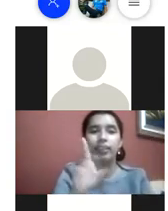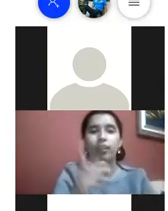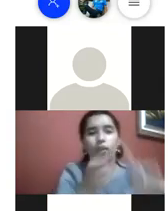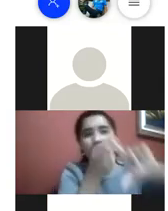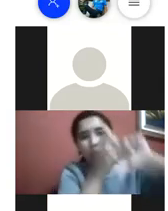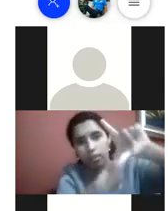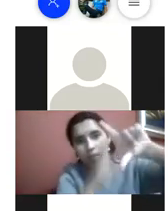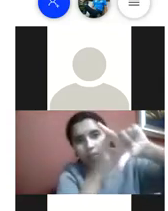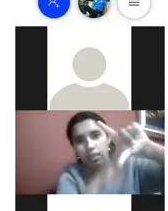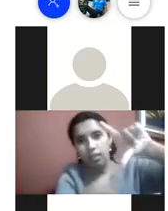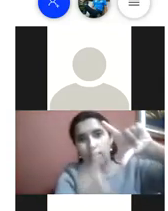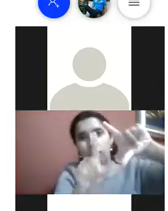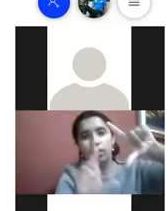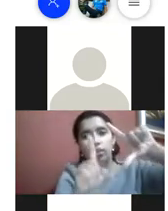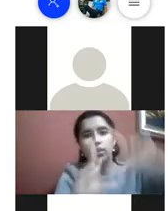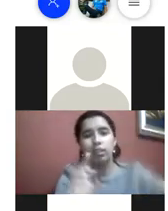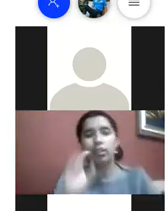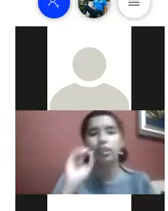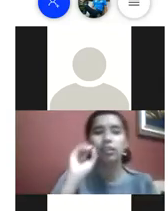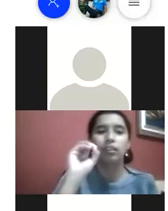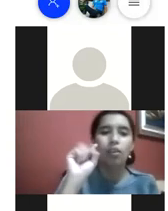Queda 0.99.